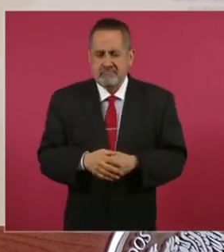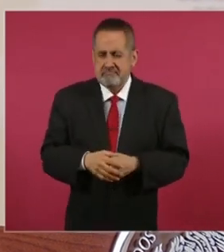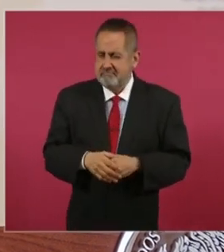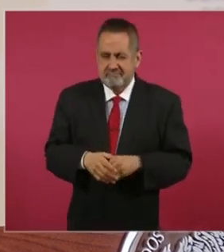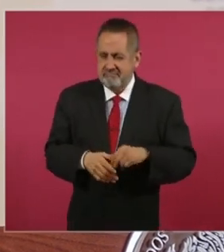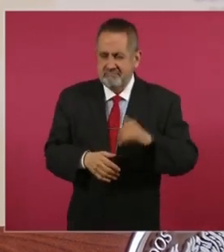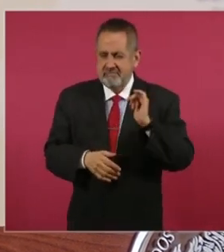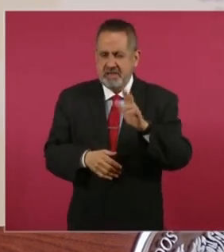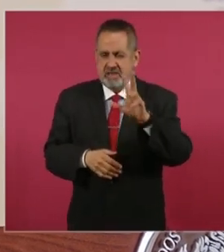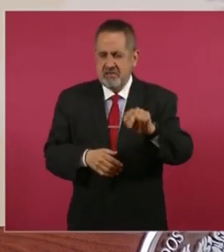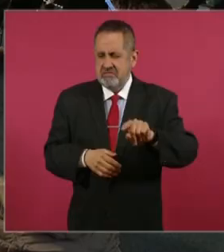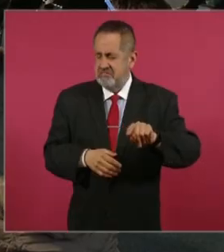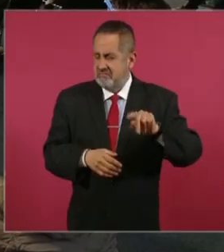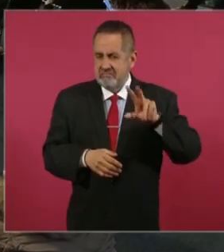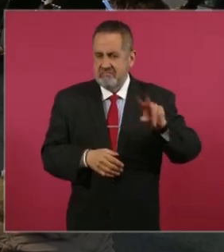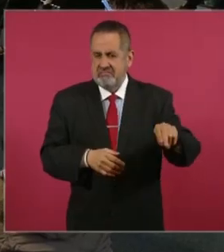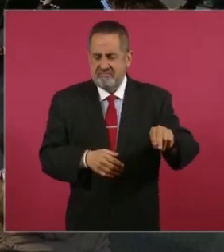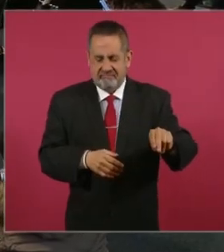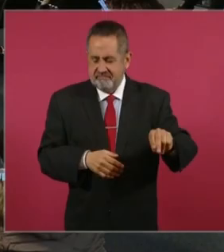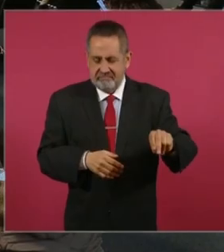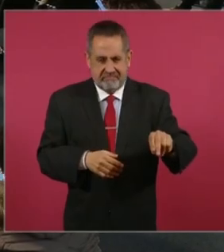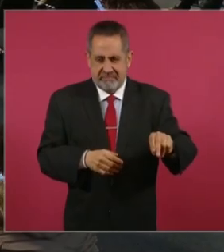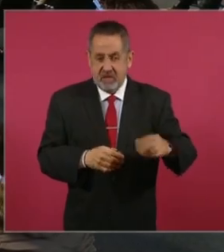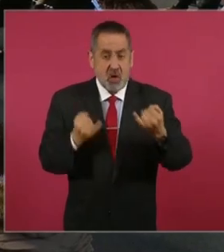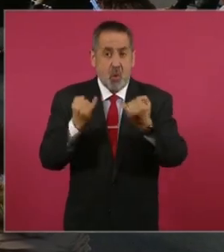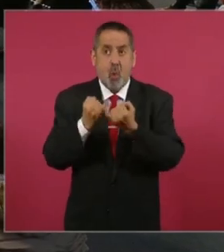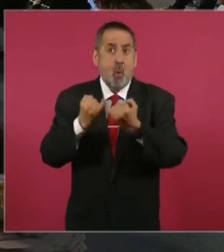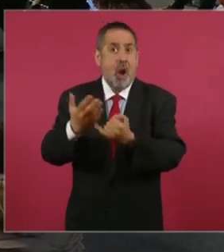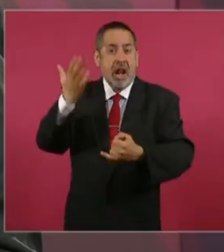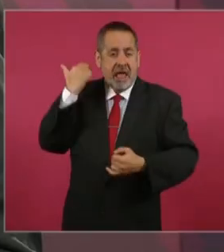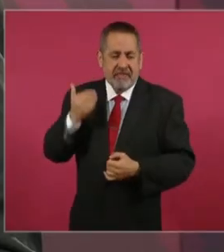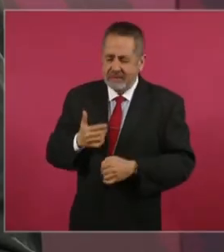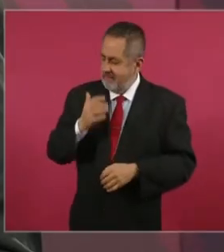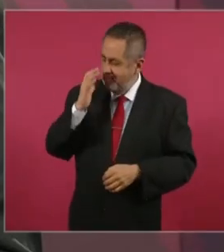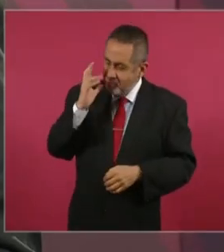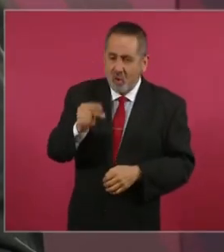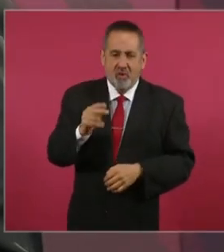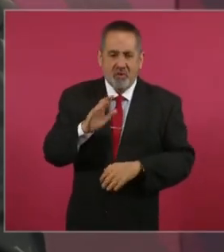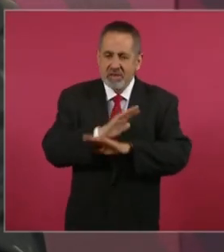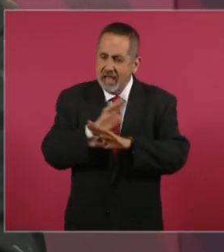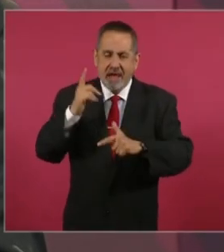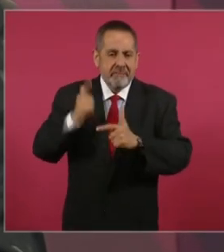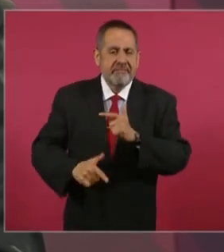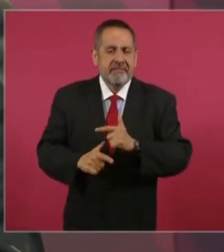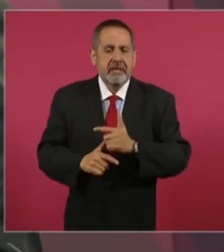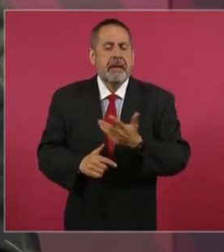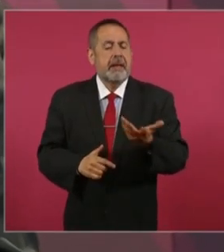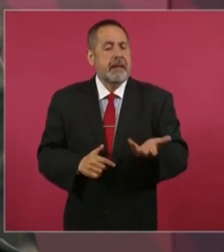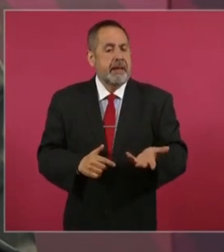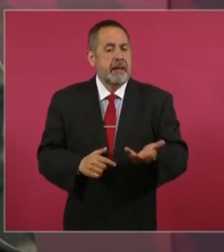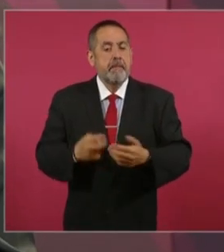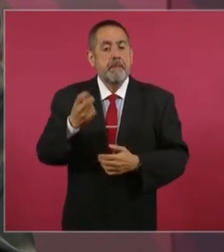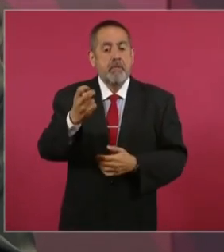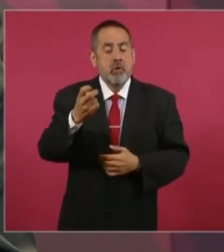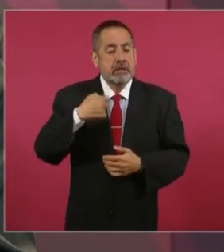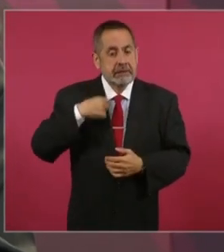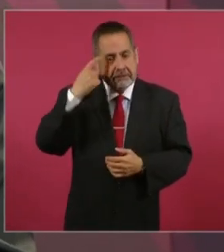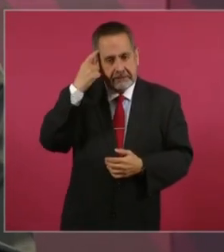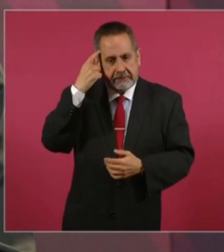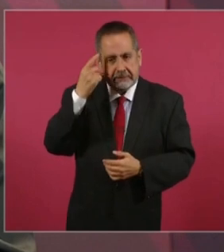potentado ya no va a ser lo mismo entonces por eso